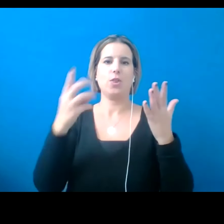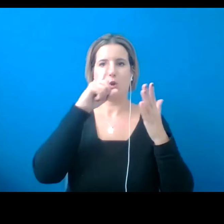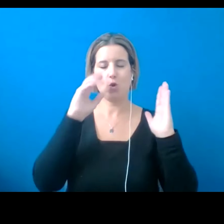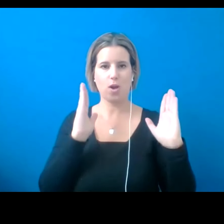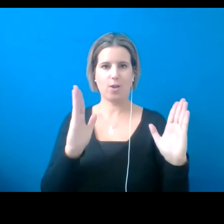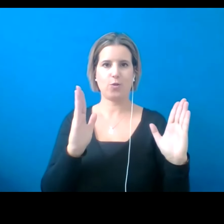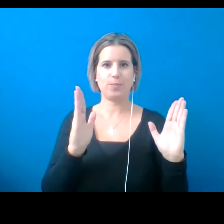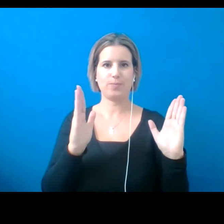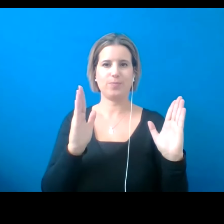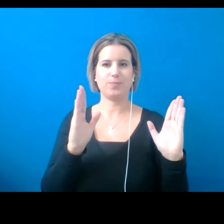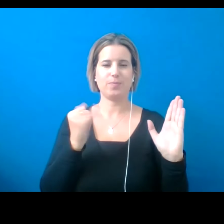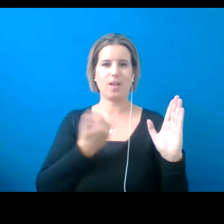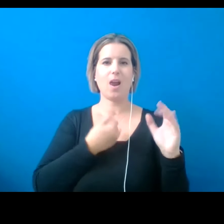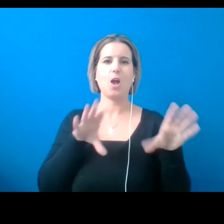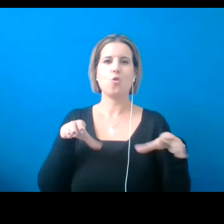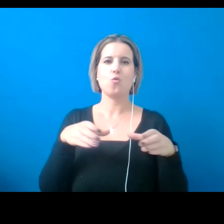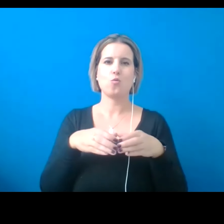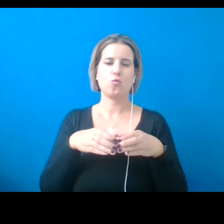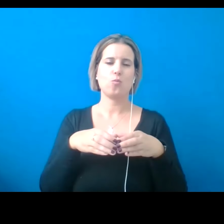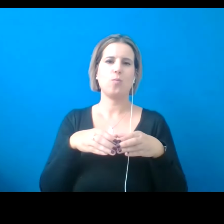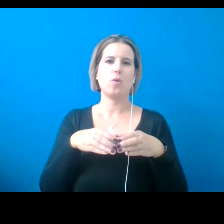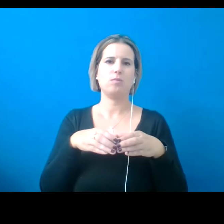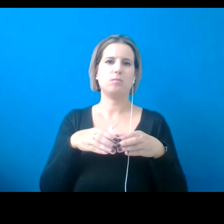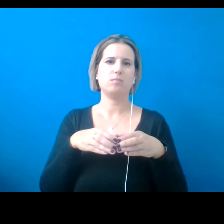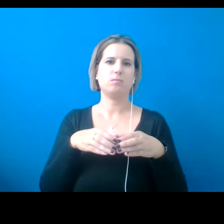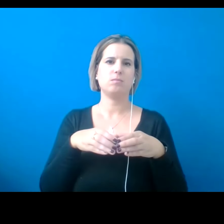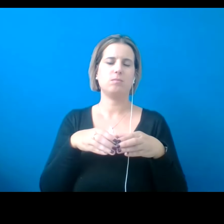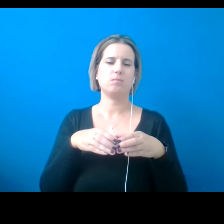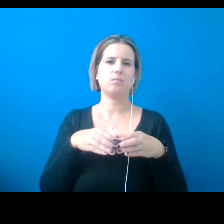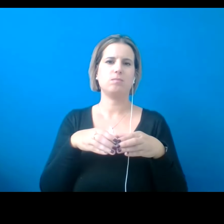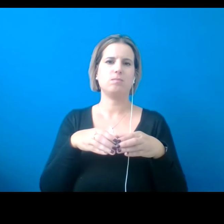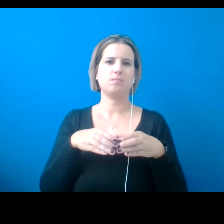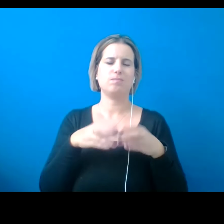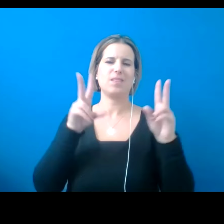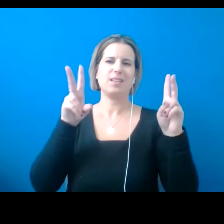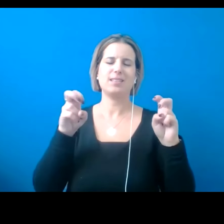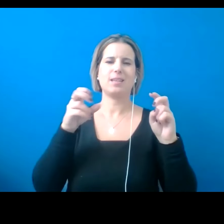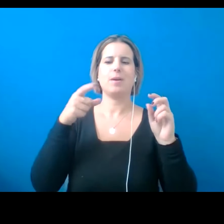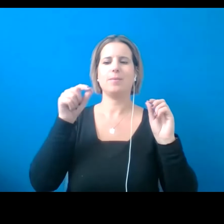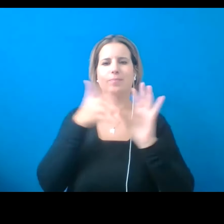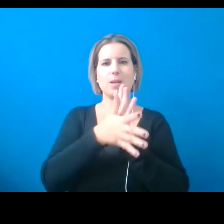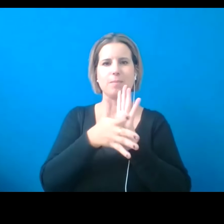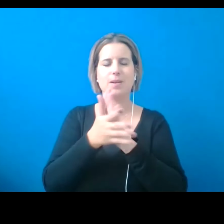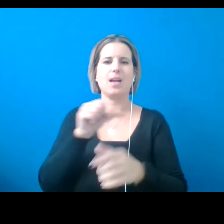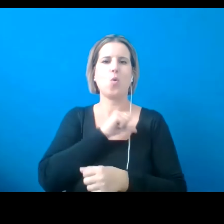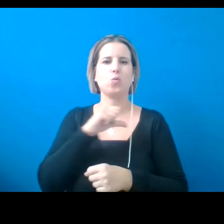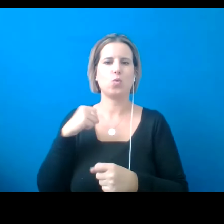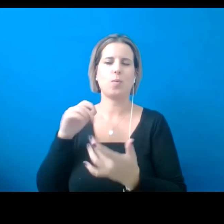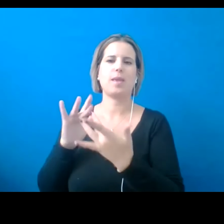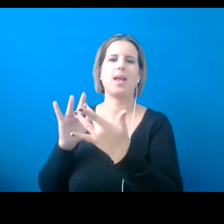grupo de salidas a la comunidad en el que se trabaja mucho la autonomía la relación entre ellos